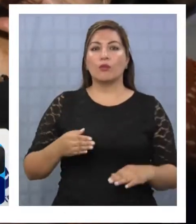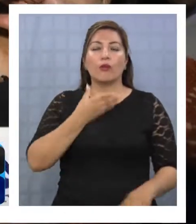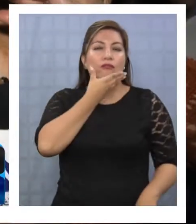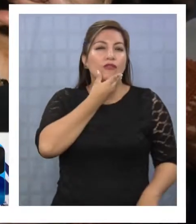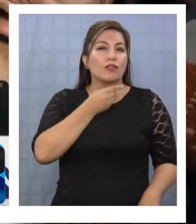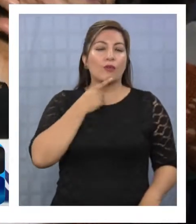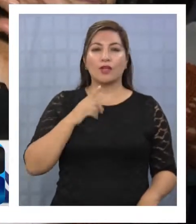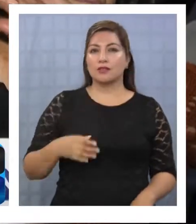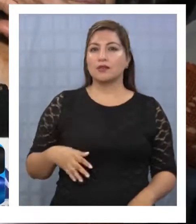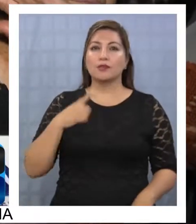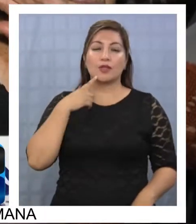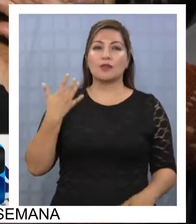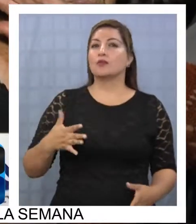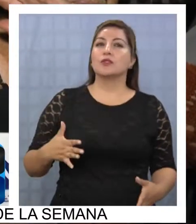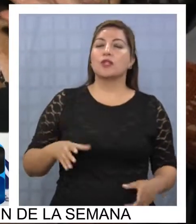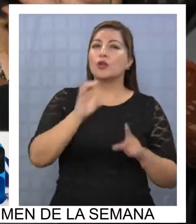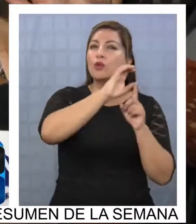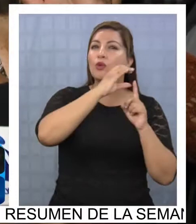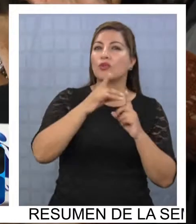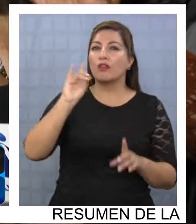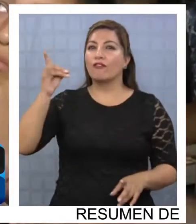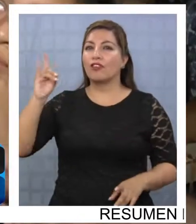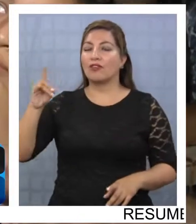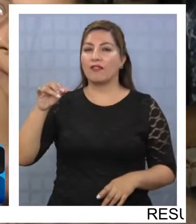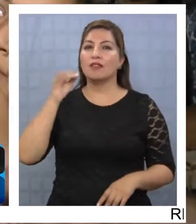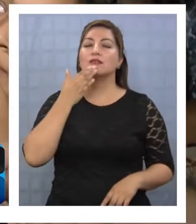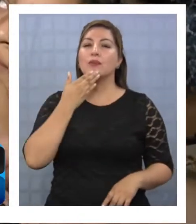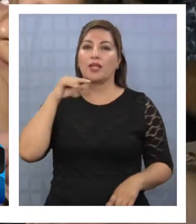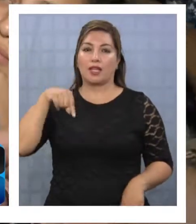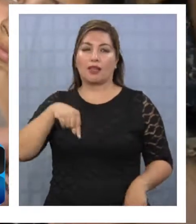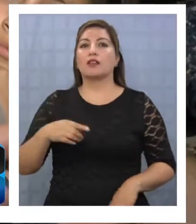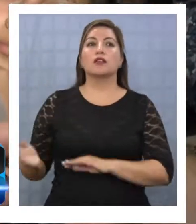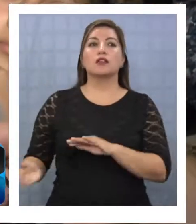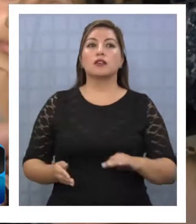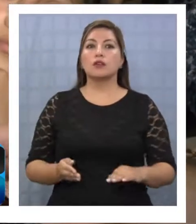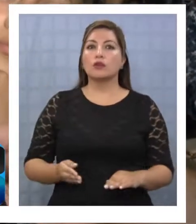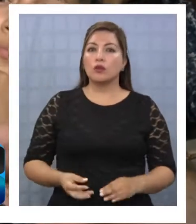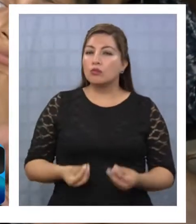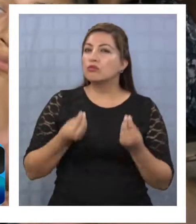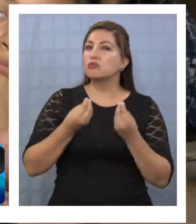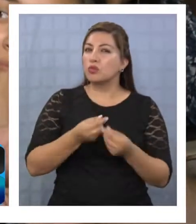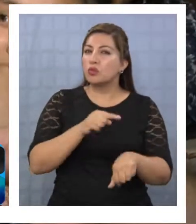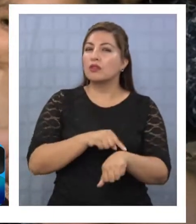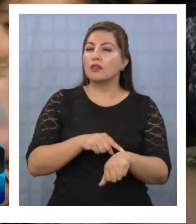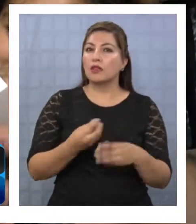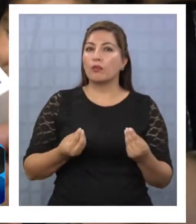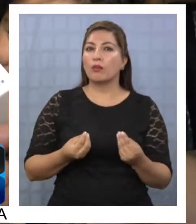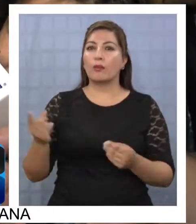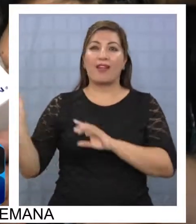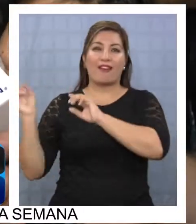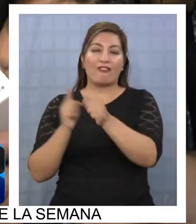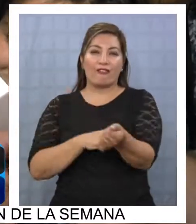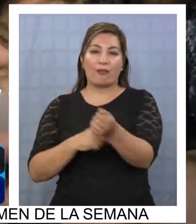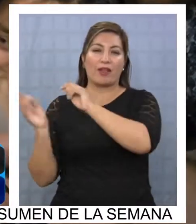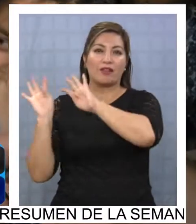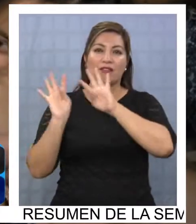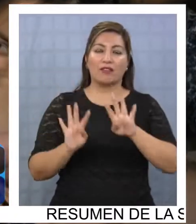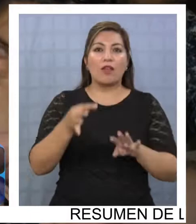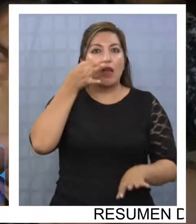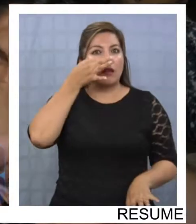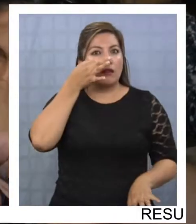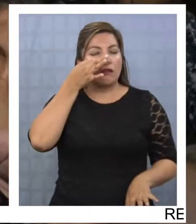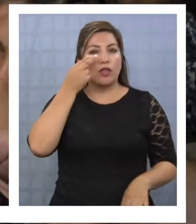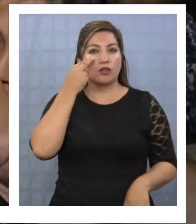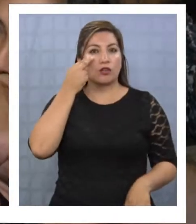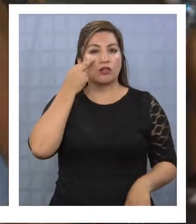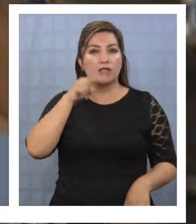que muestren la cultura tanto de acá como de allá de Bolivia también. Esta es una gratis instancia para venir en familia y ver y reconocer todo lo que son